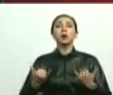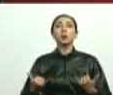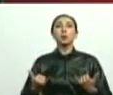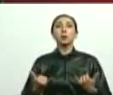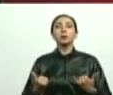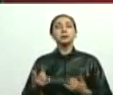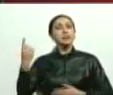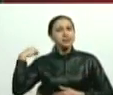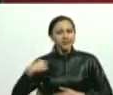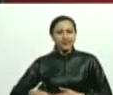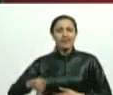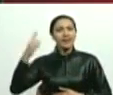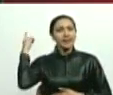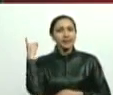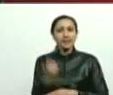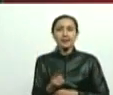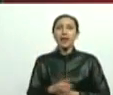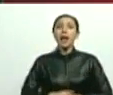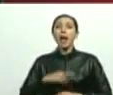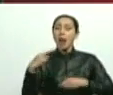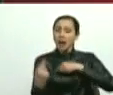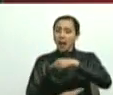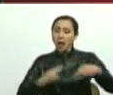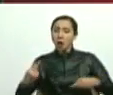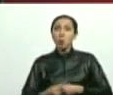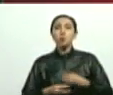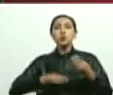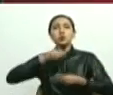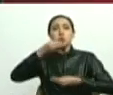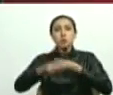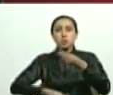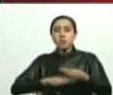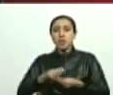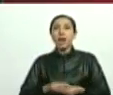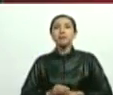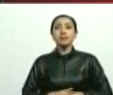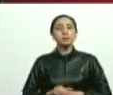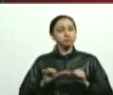tiene que ser el año en que la revolución se hace irreversible.